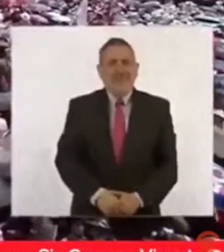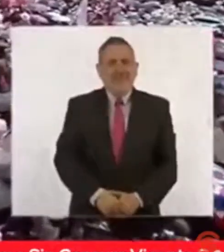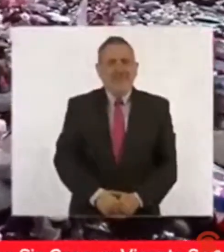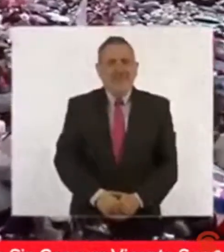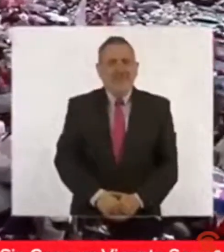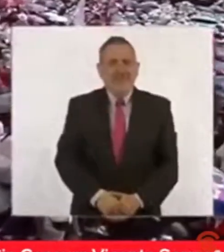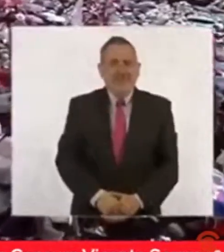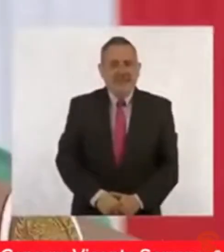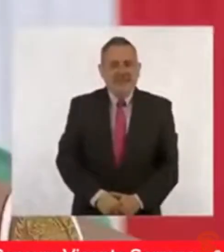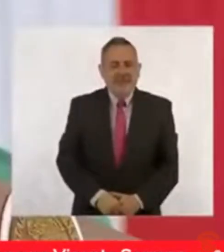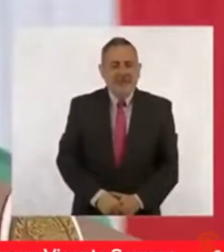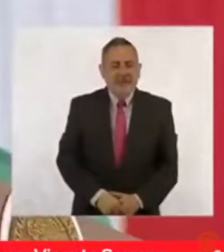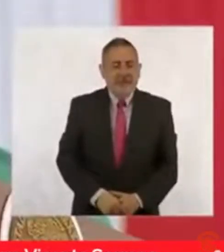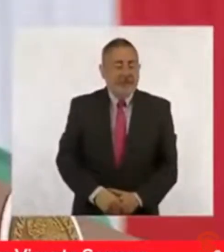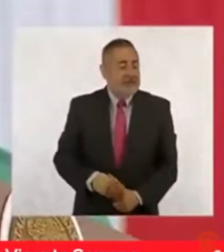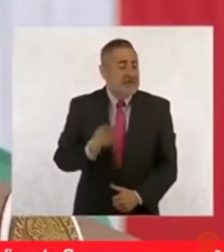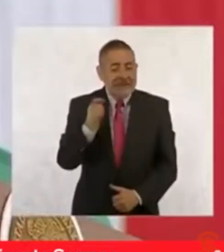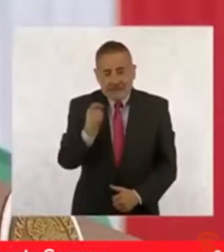Porque